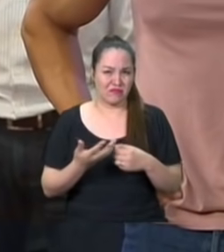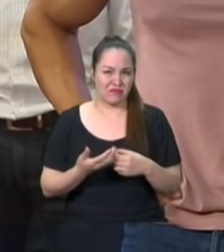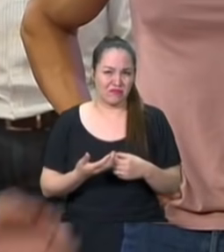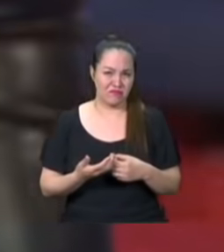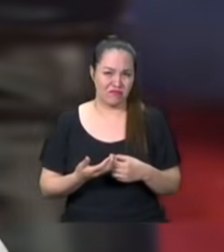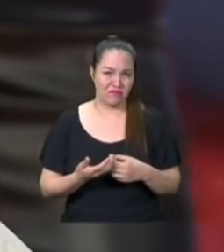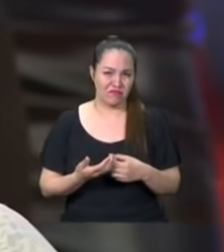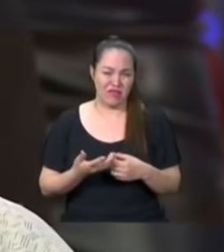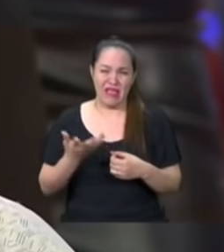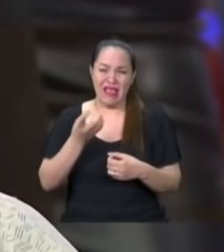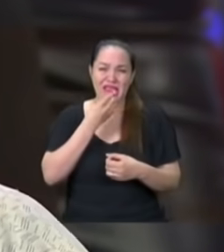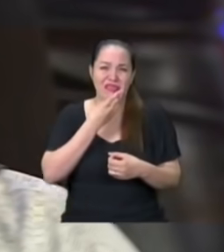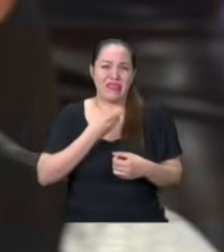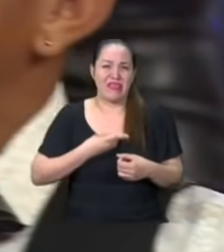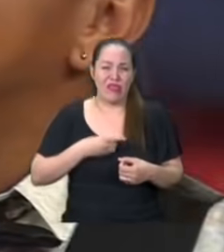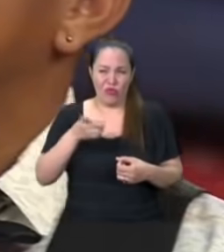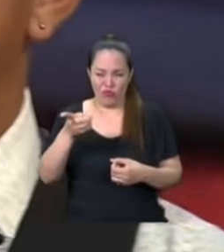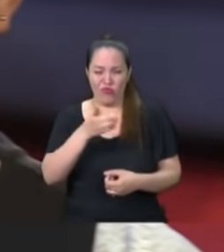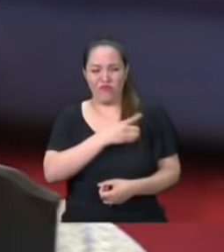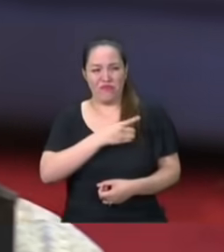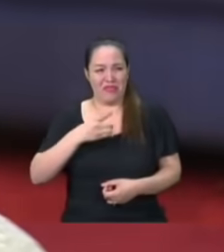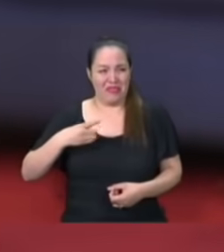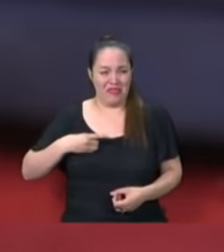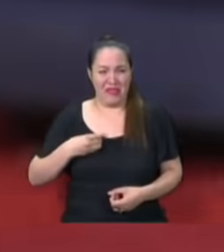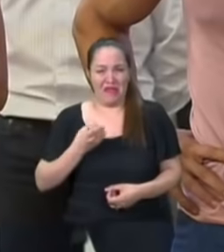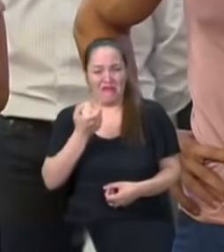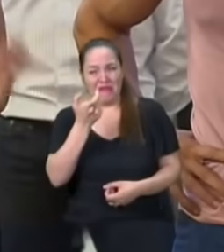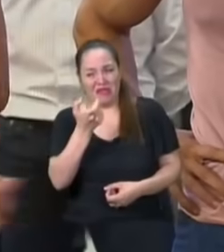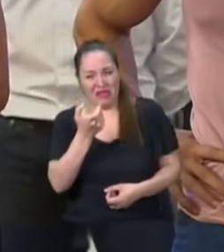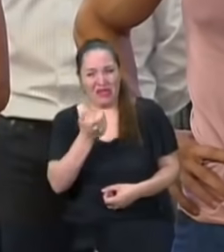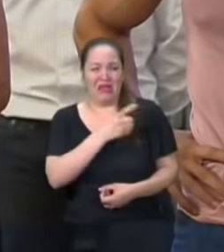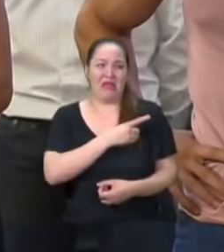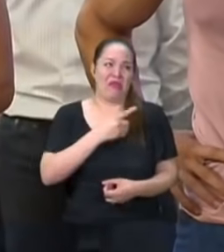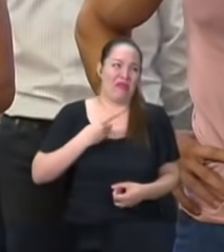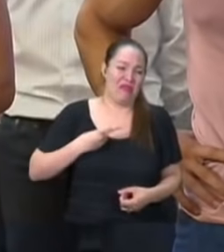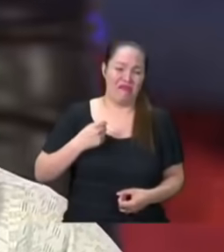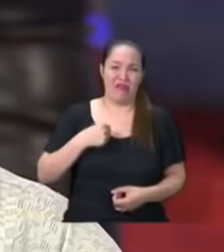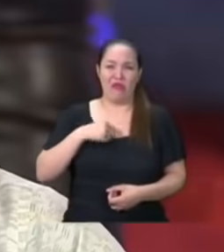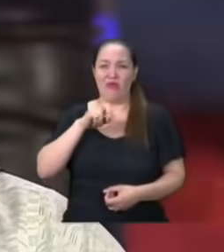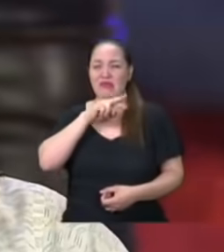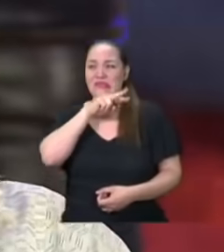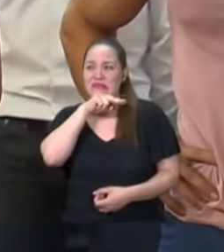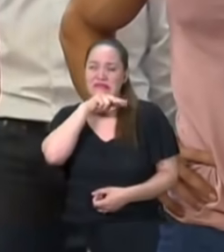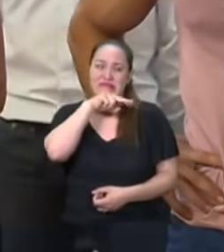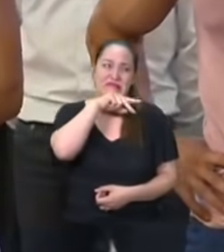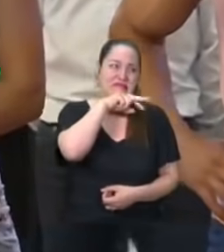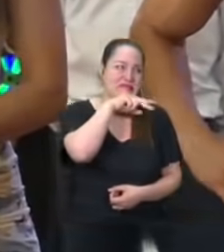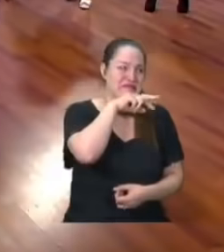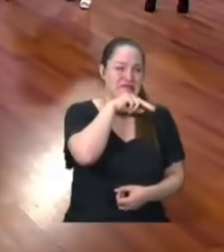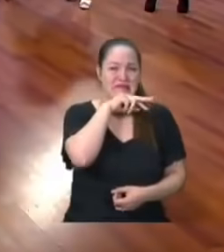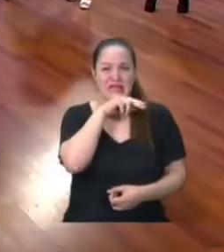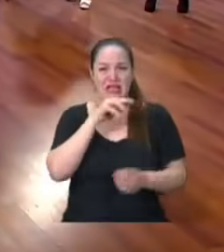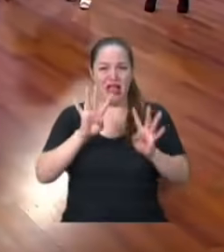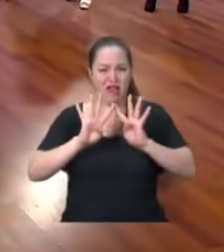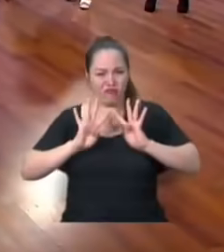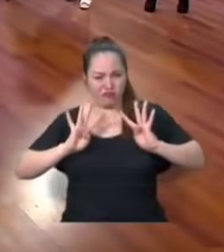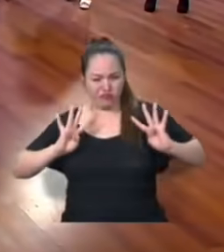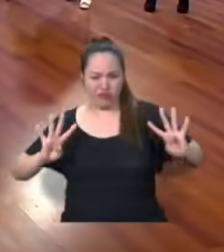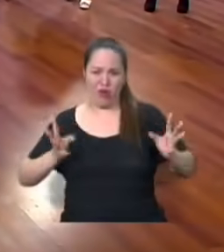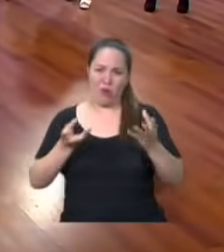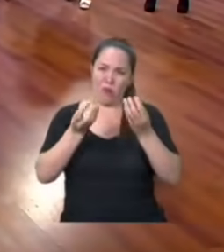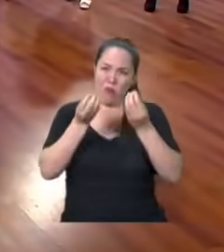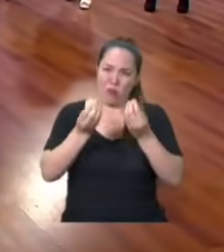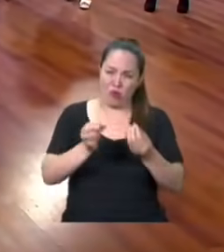No. Dinos cuánto debes. ¿Cuál es la cantidad que te preocupa? Somos muchos aquí y te podemos